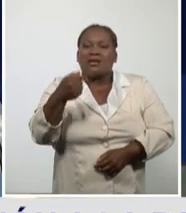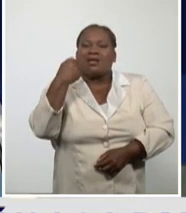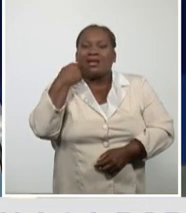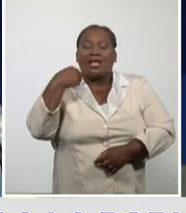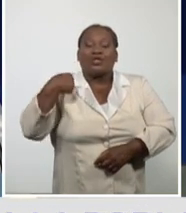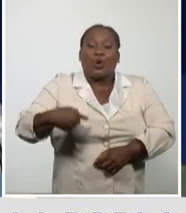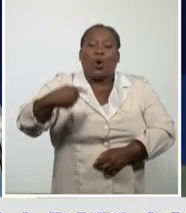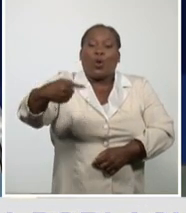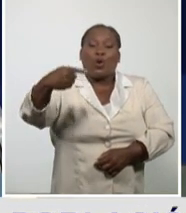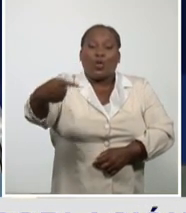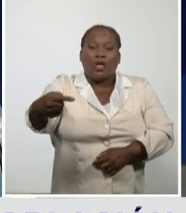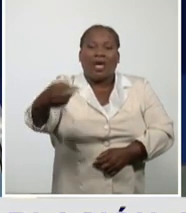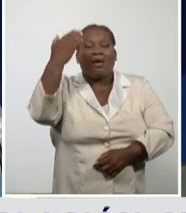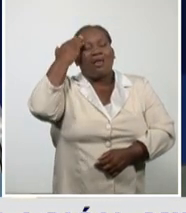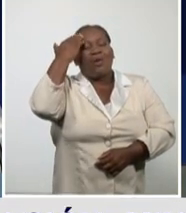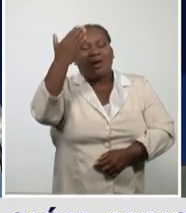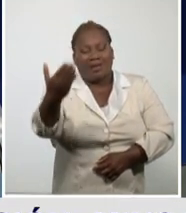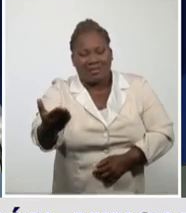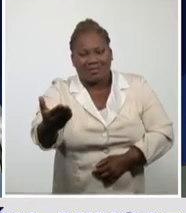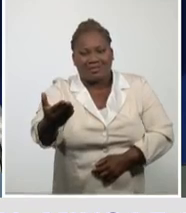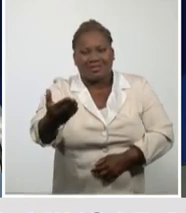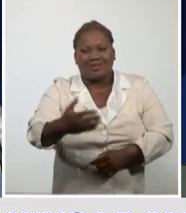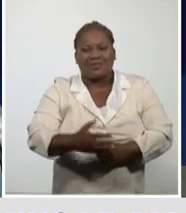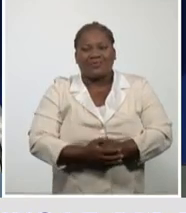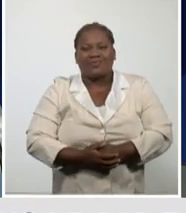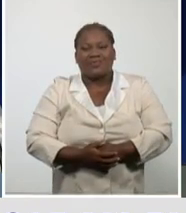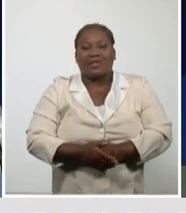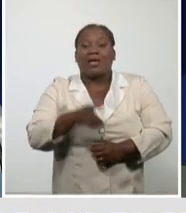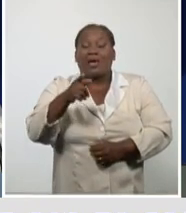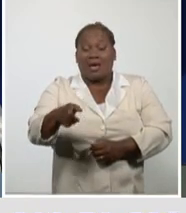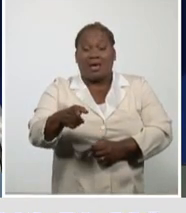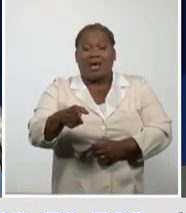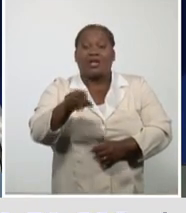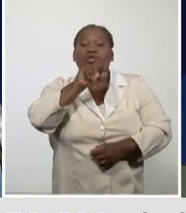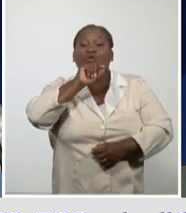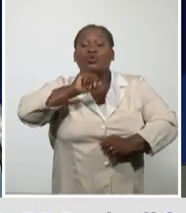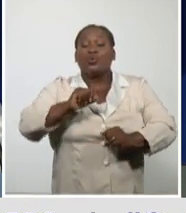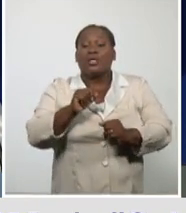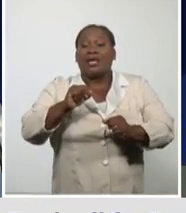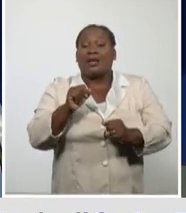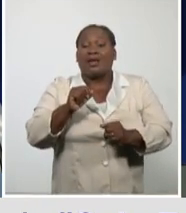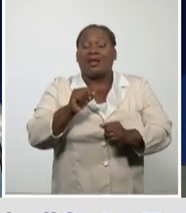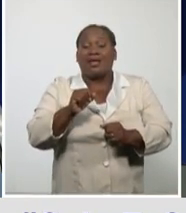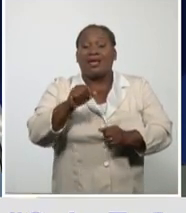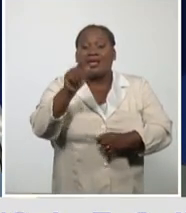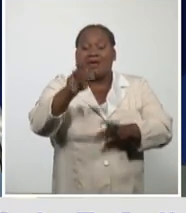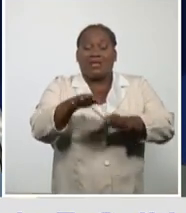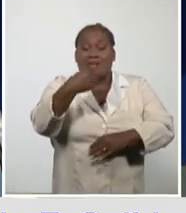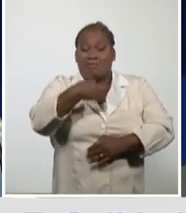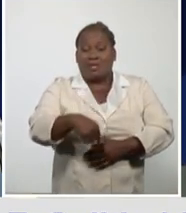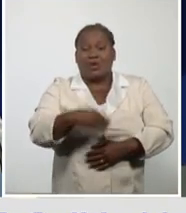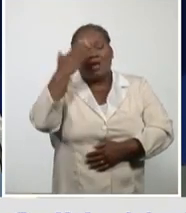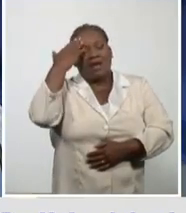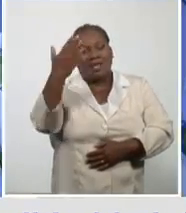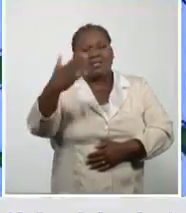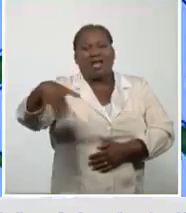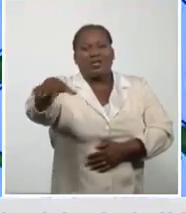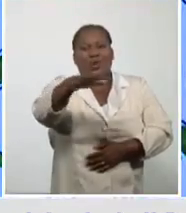da muestra de gratitud por los medios, a través del Twitter y muchas veces personalmente. Gracias a todos.